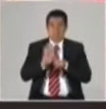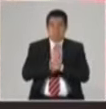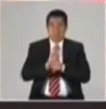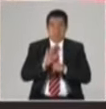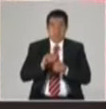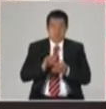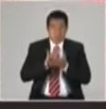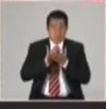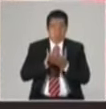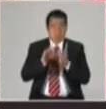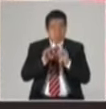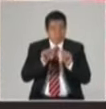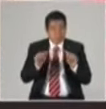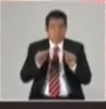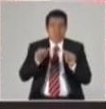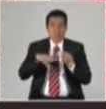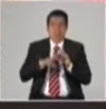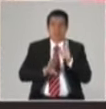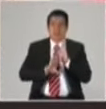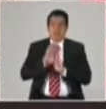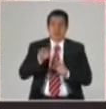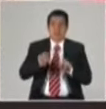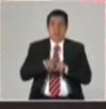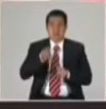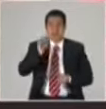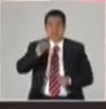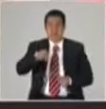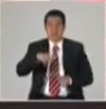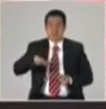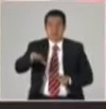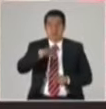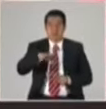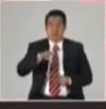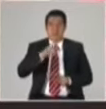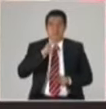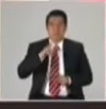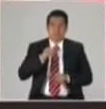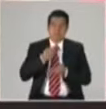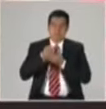bienestar, paz, desarrollo y tranquilidad a todas y a todos los mexicanos.